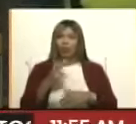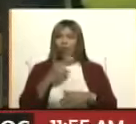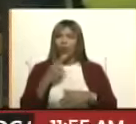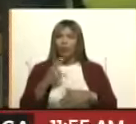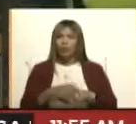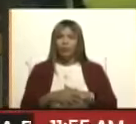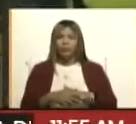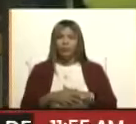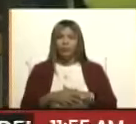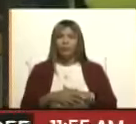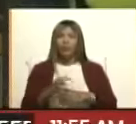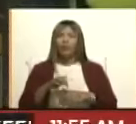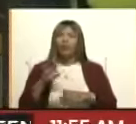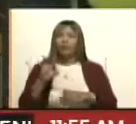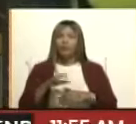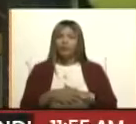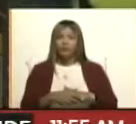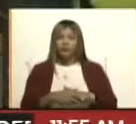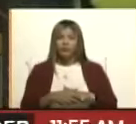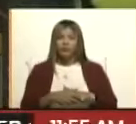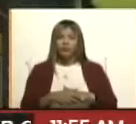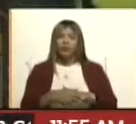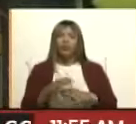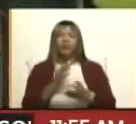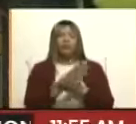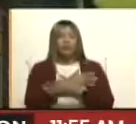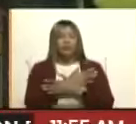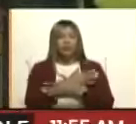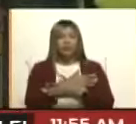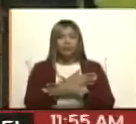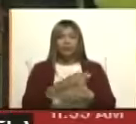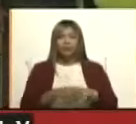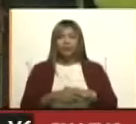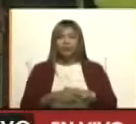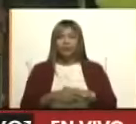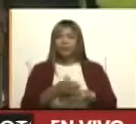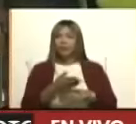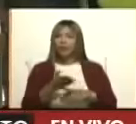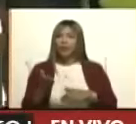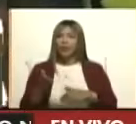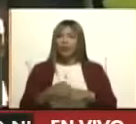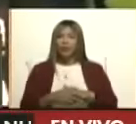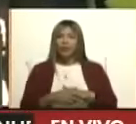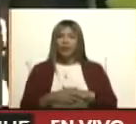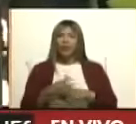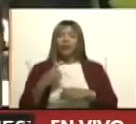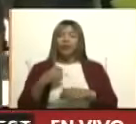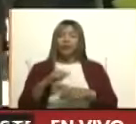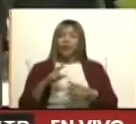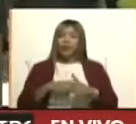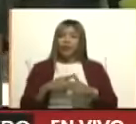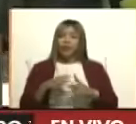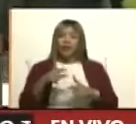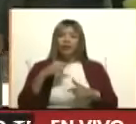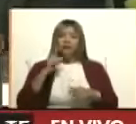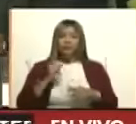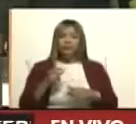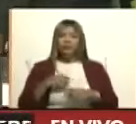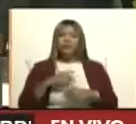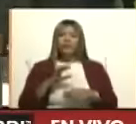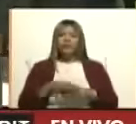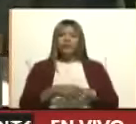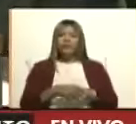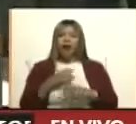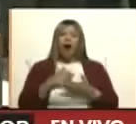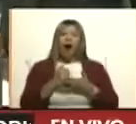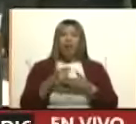compromiso con la patria. Felicitaciones a ustedes que tienen entonces ese deber sagrado